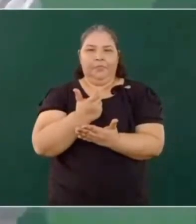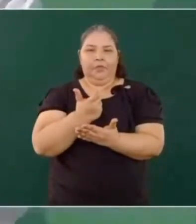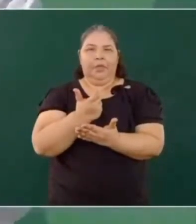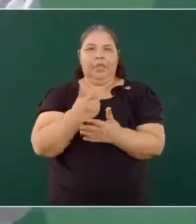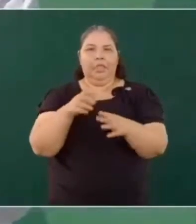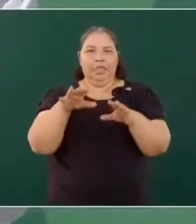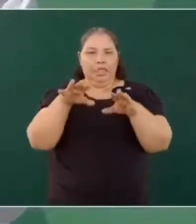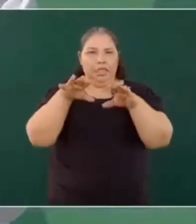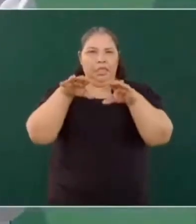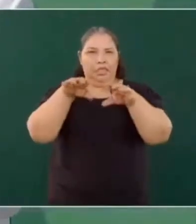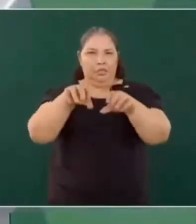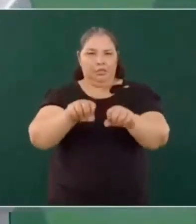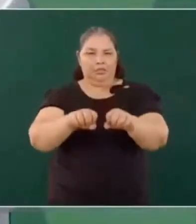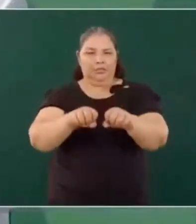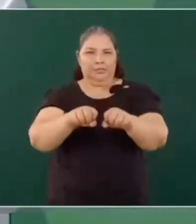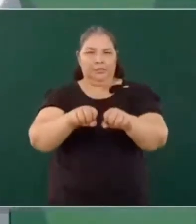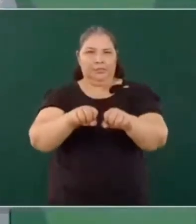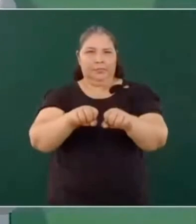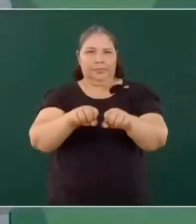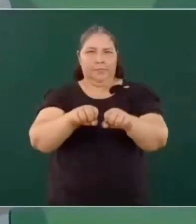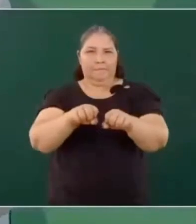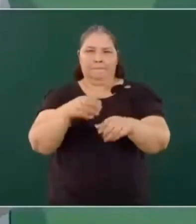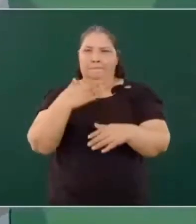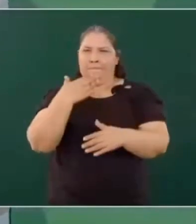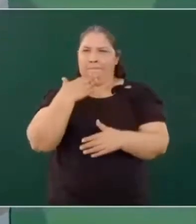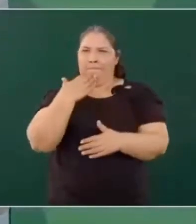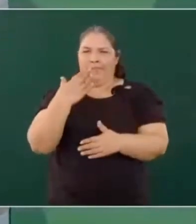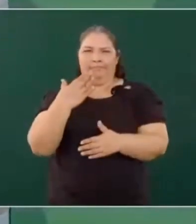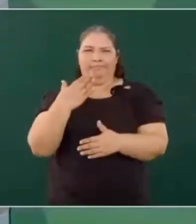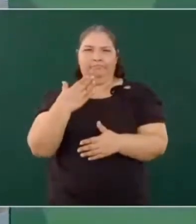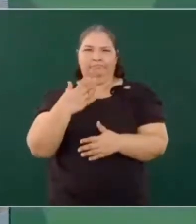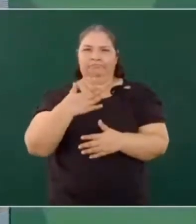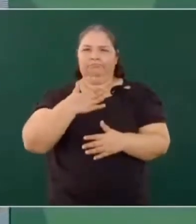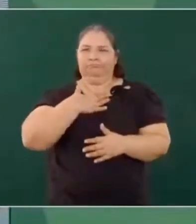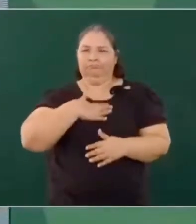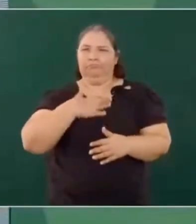empleo casi pleno.